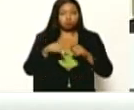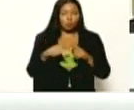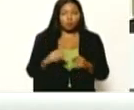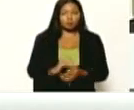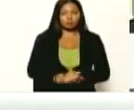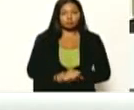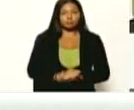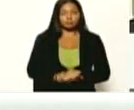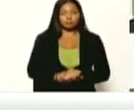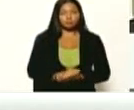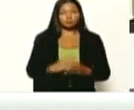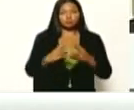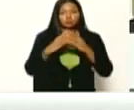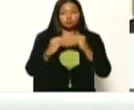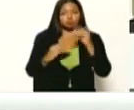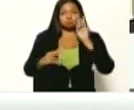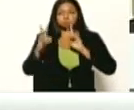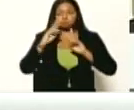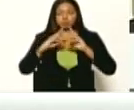Inmunización por vacunación.